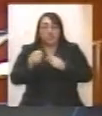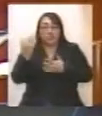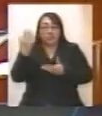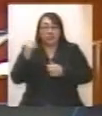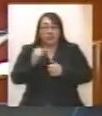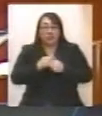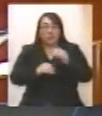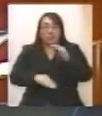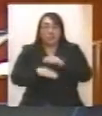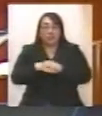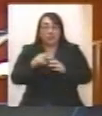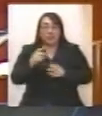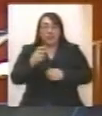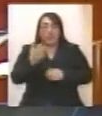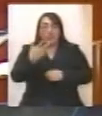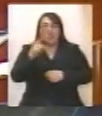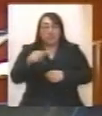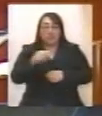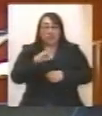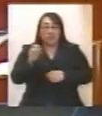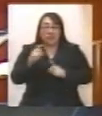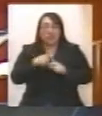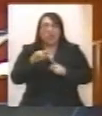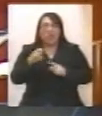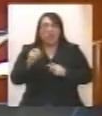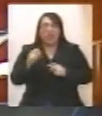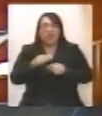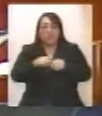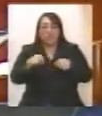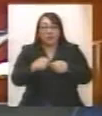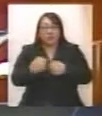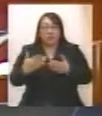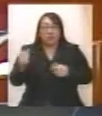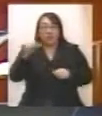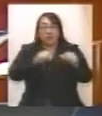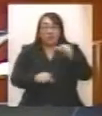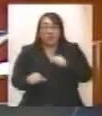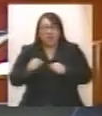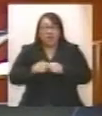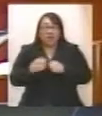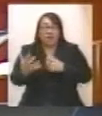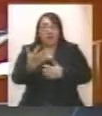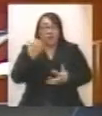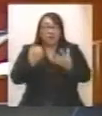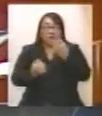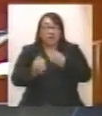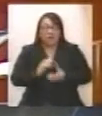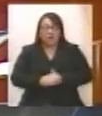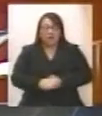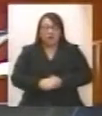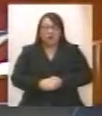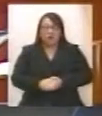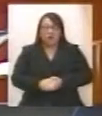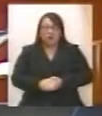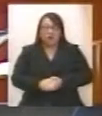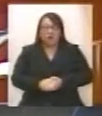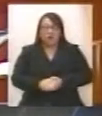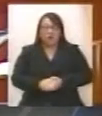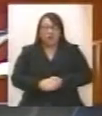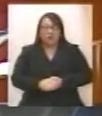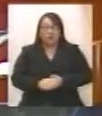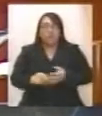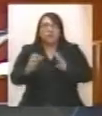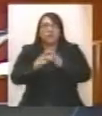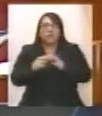sobrepasar la meta de 3.500 toneladas métricas de insumos químicos decomisados. Los programas